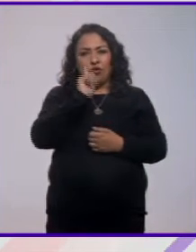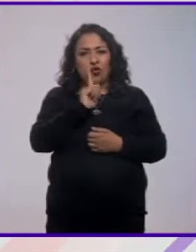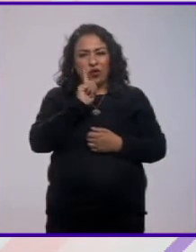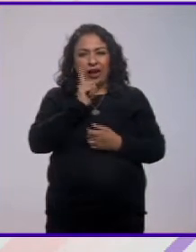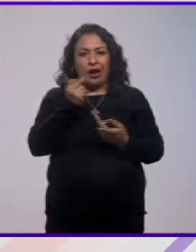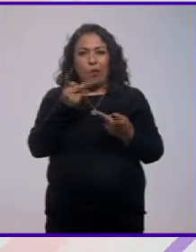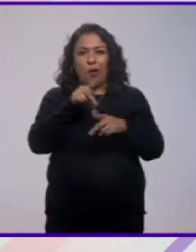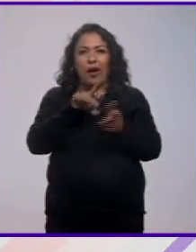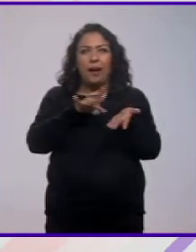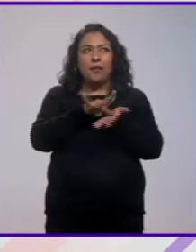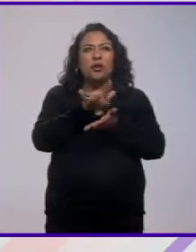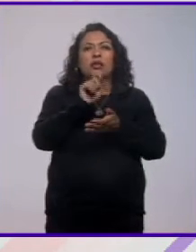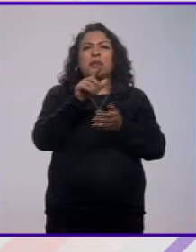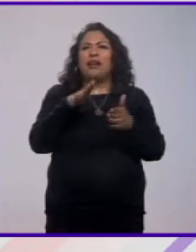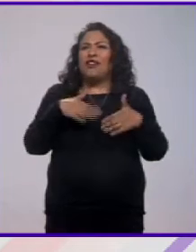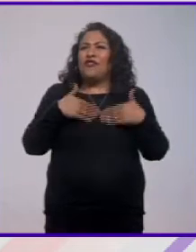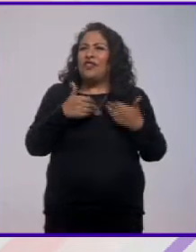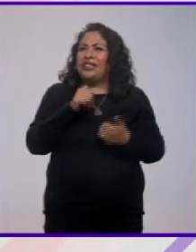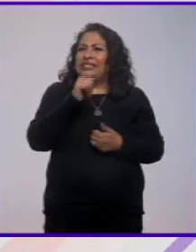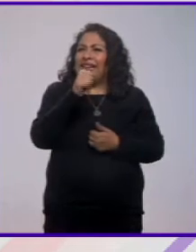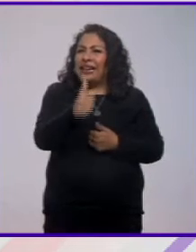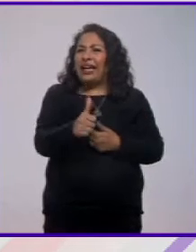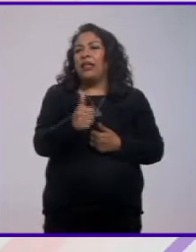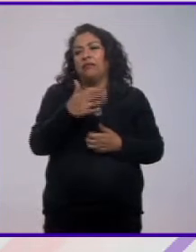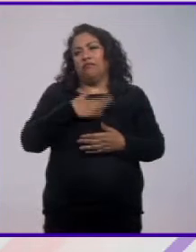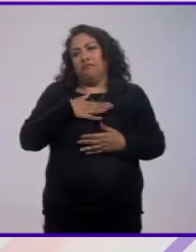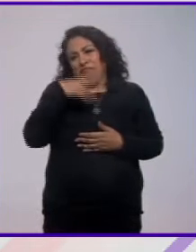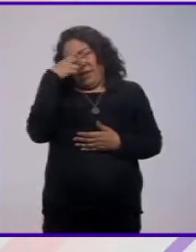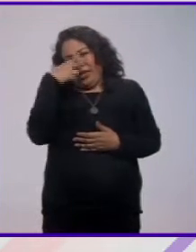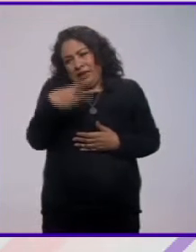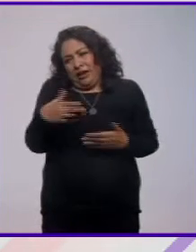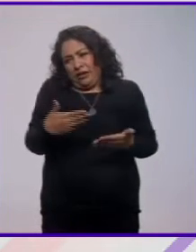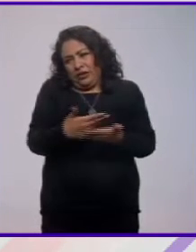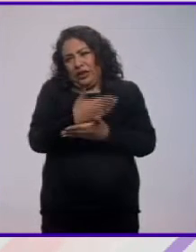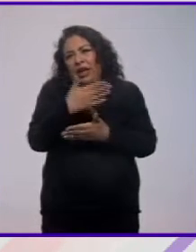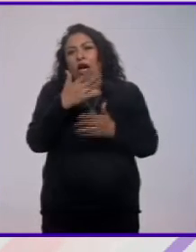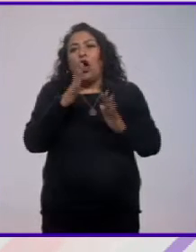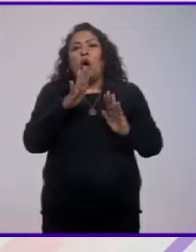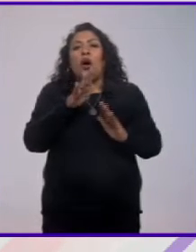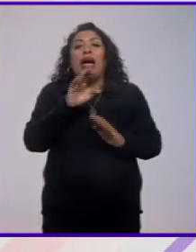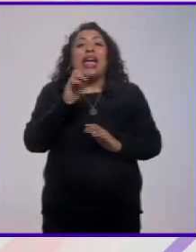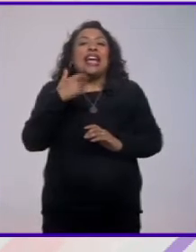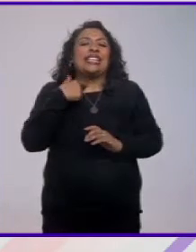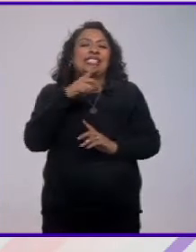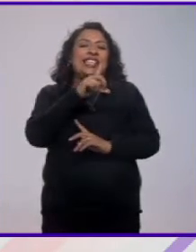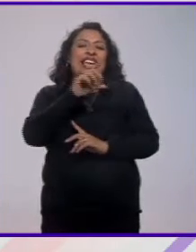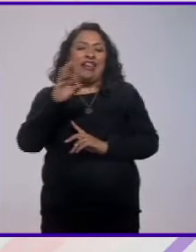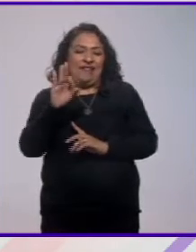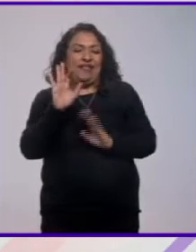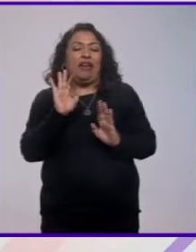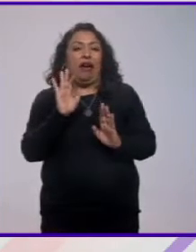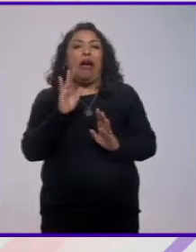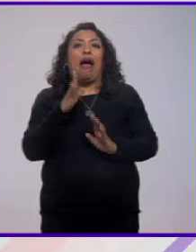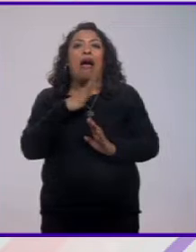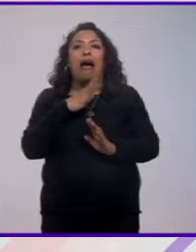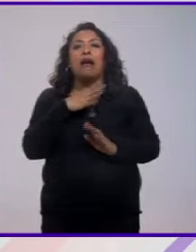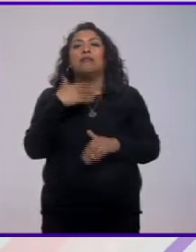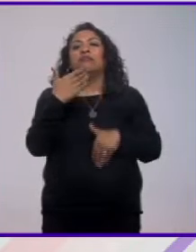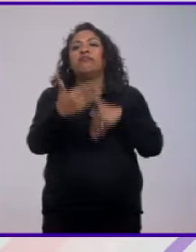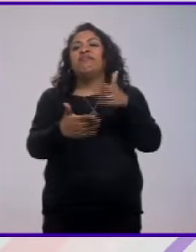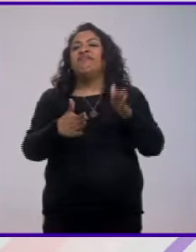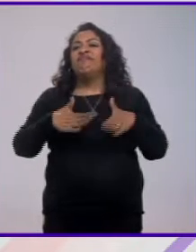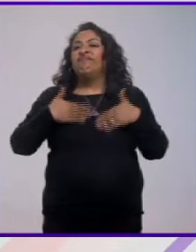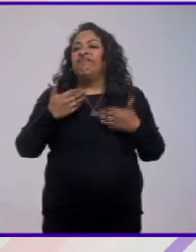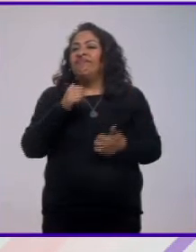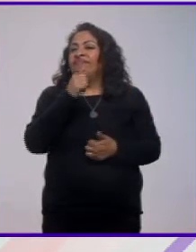también es como esa desconfianza que como mexicanos y como defeños o exdefeños, ¿no?, hemos adquirido a lo largo de los